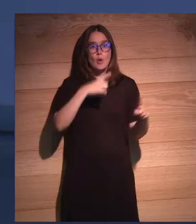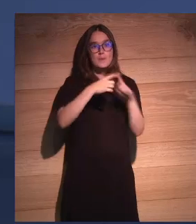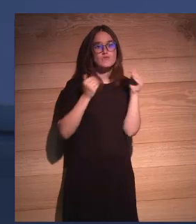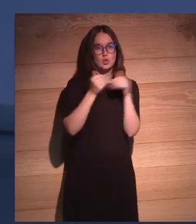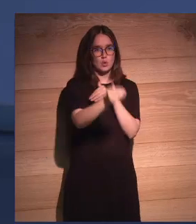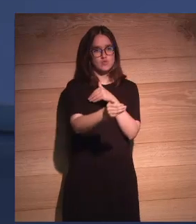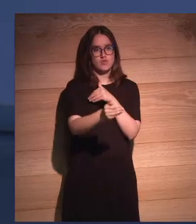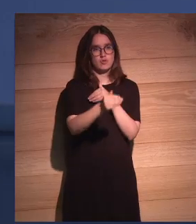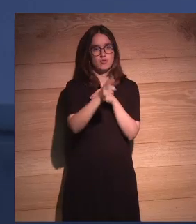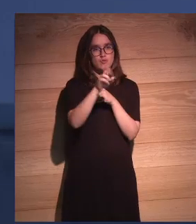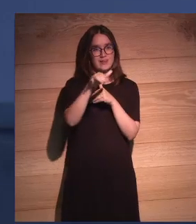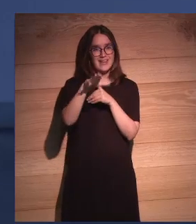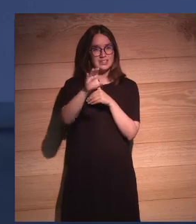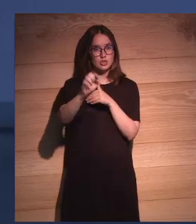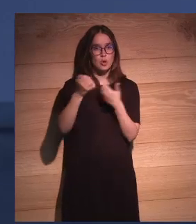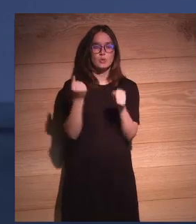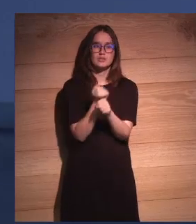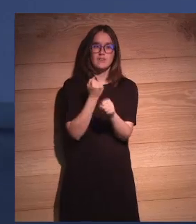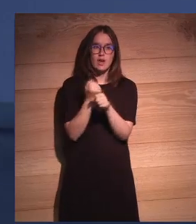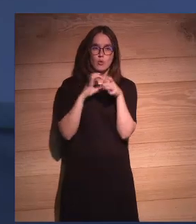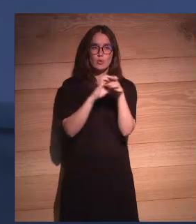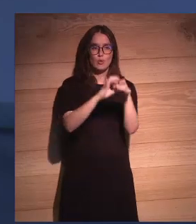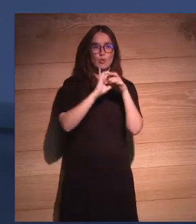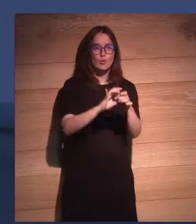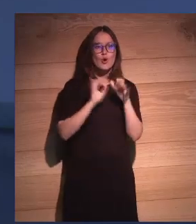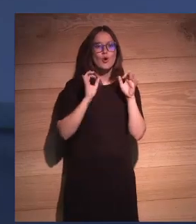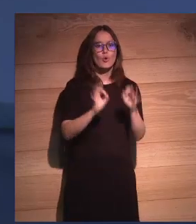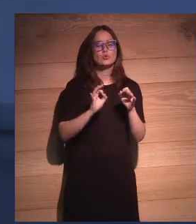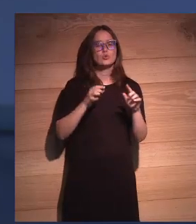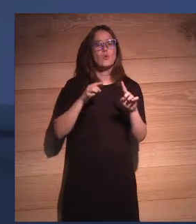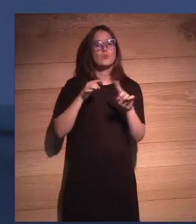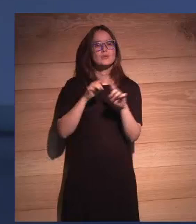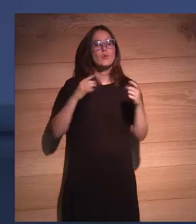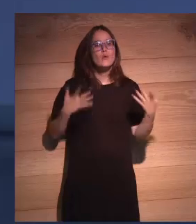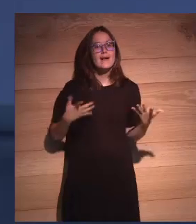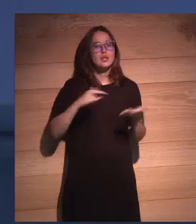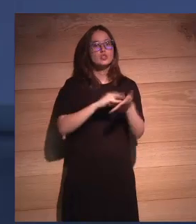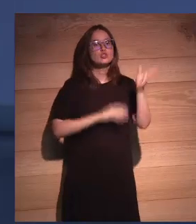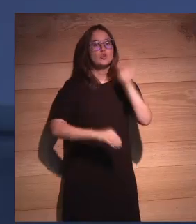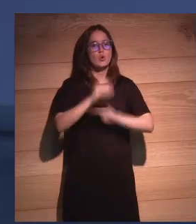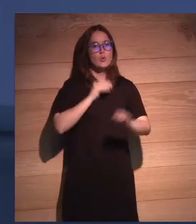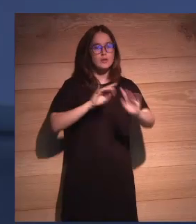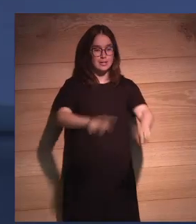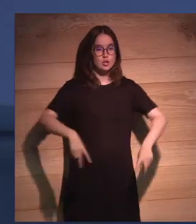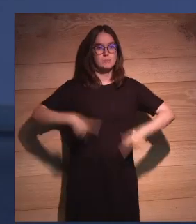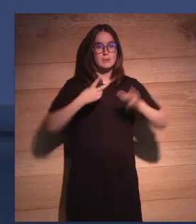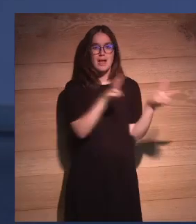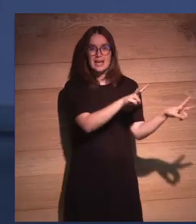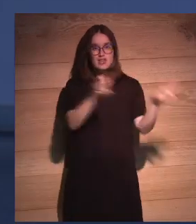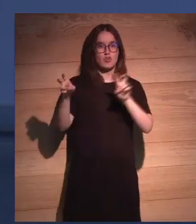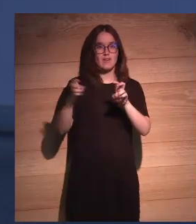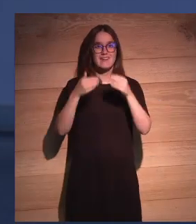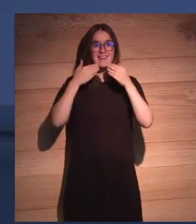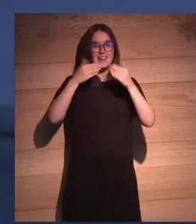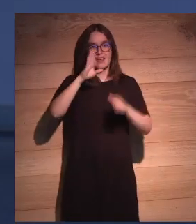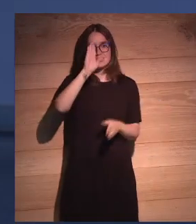Profuturo y UNESCO hemos trabajado conjuntamente precisamente en encontrar soluciones que nos permitan innovar a través